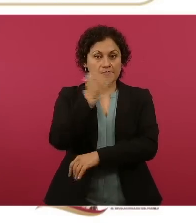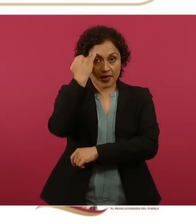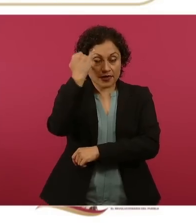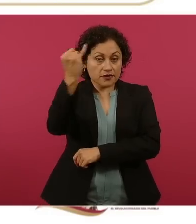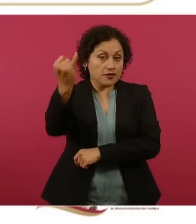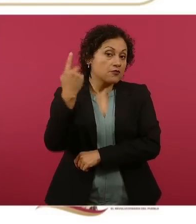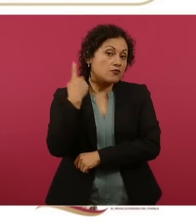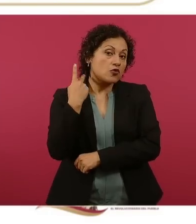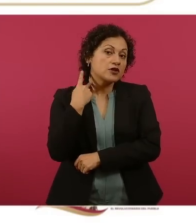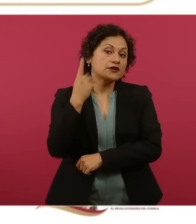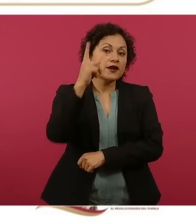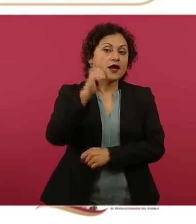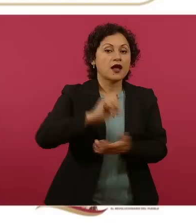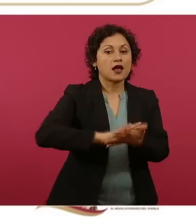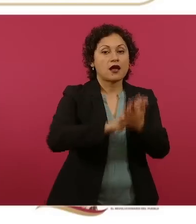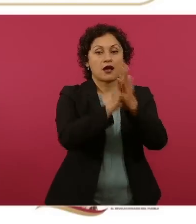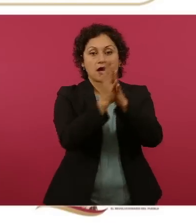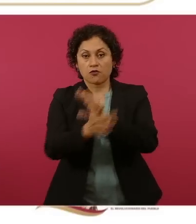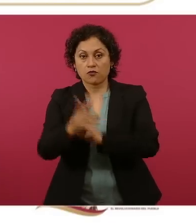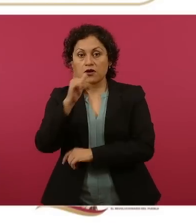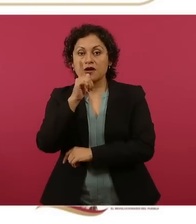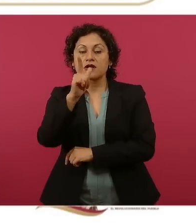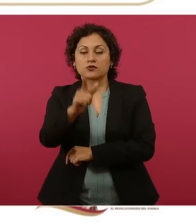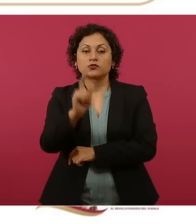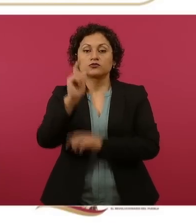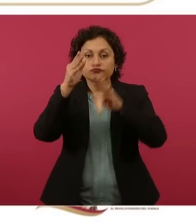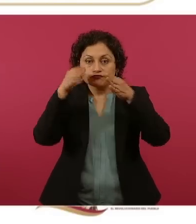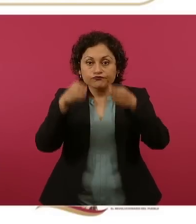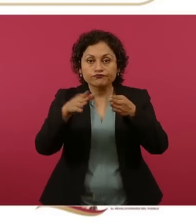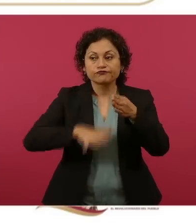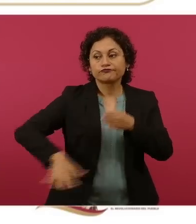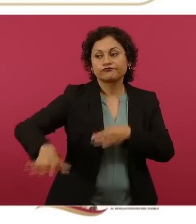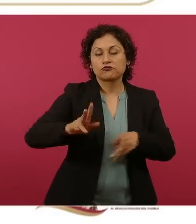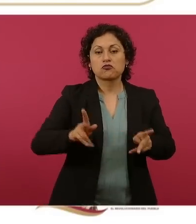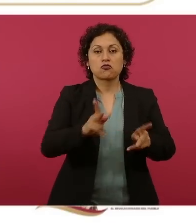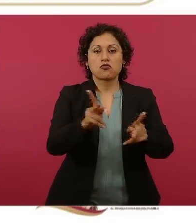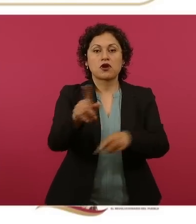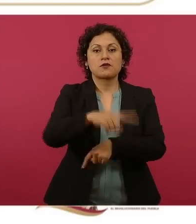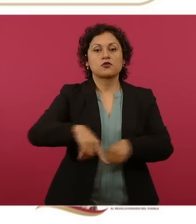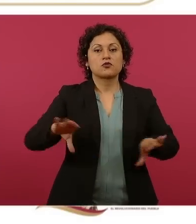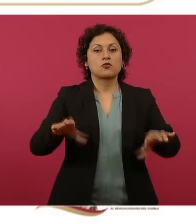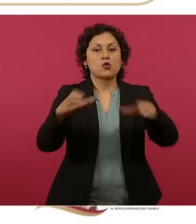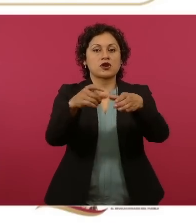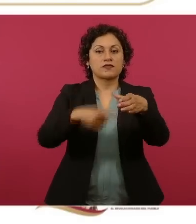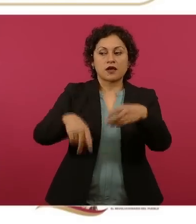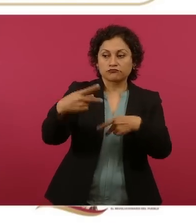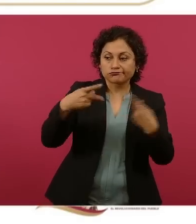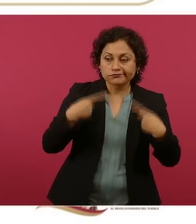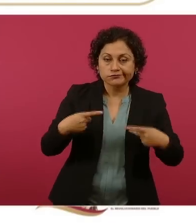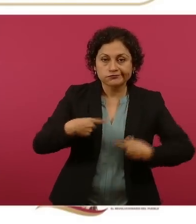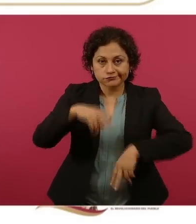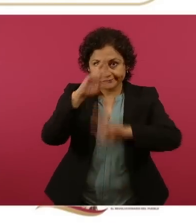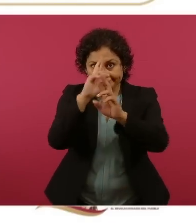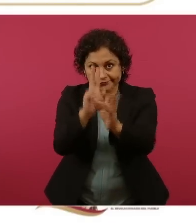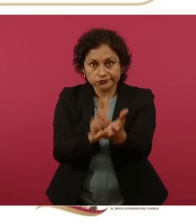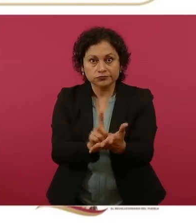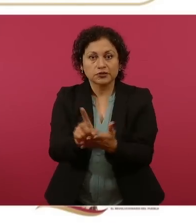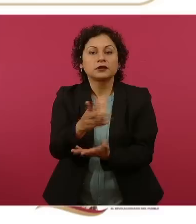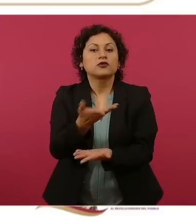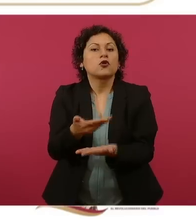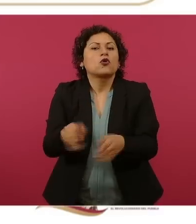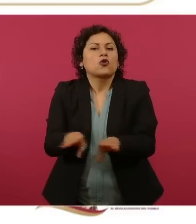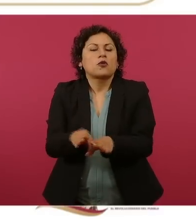país, poniendo en el centro a los pueblos y sus derechos, privilegiando el diálogo y la participación de la